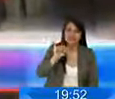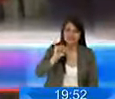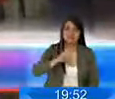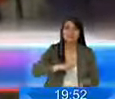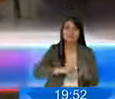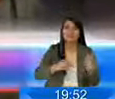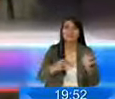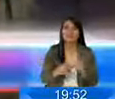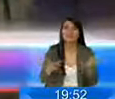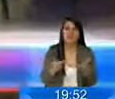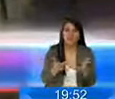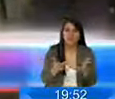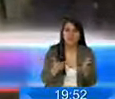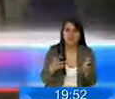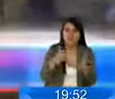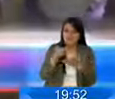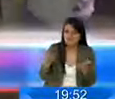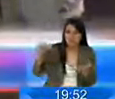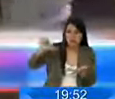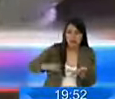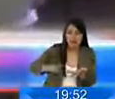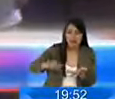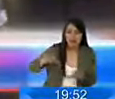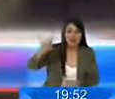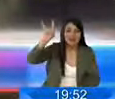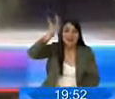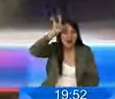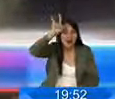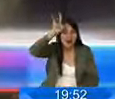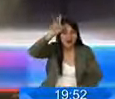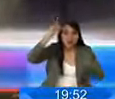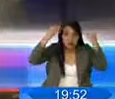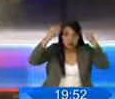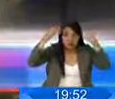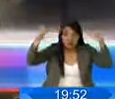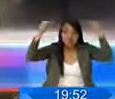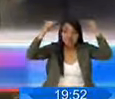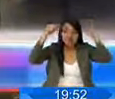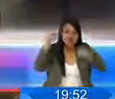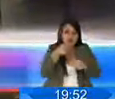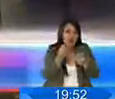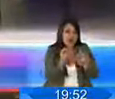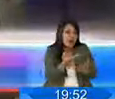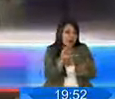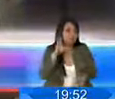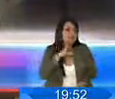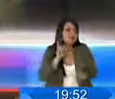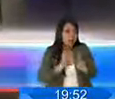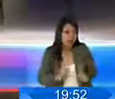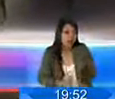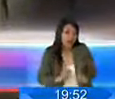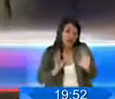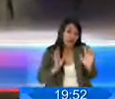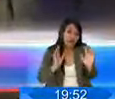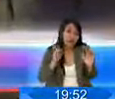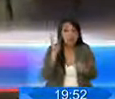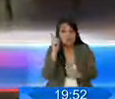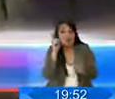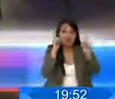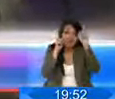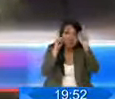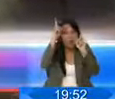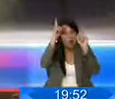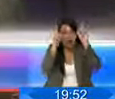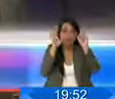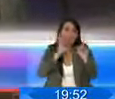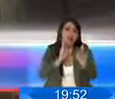todo lo que representa el mal. Los cachos representan los pecados que tenemos cada persona. Mientras más cachos,